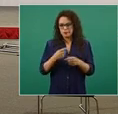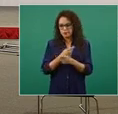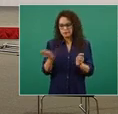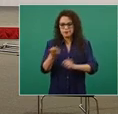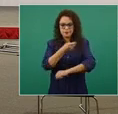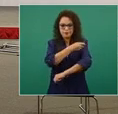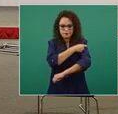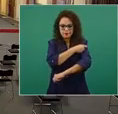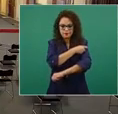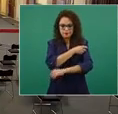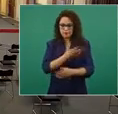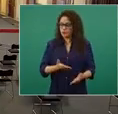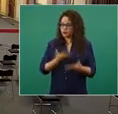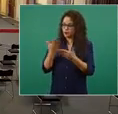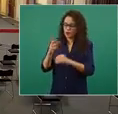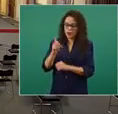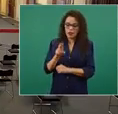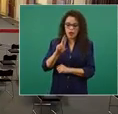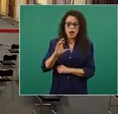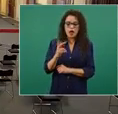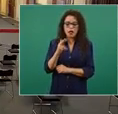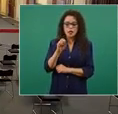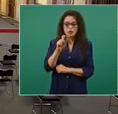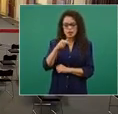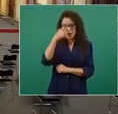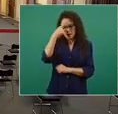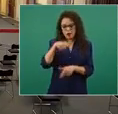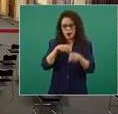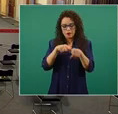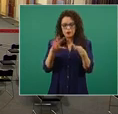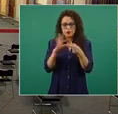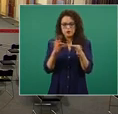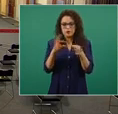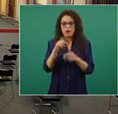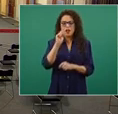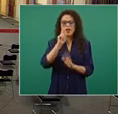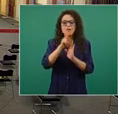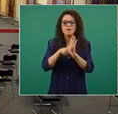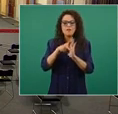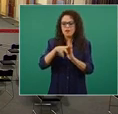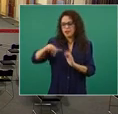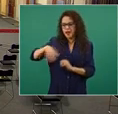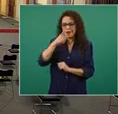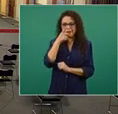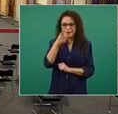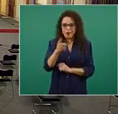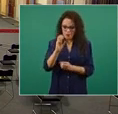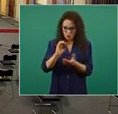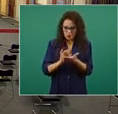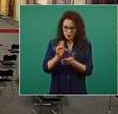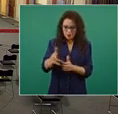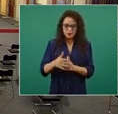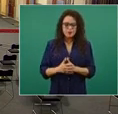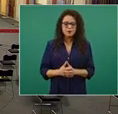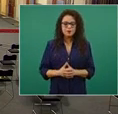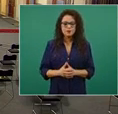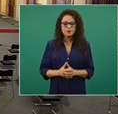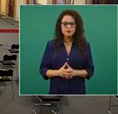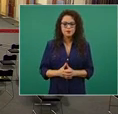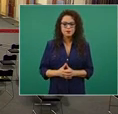doctor Cristian Zaragoza para el componente de los videos que comento. Muchas gracias.